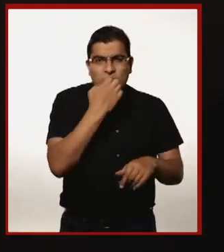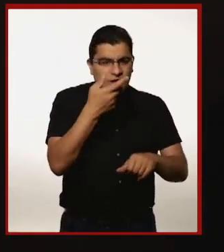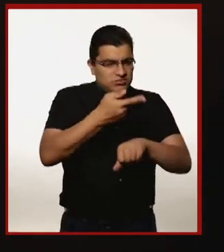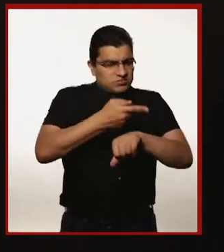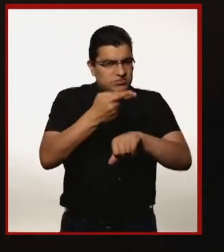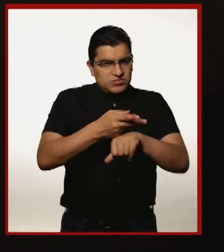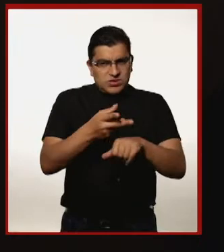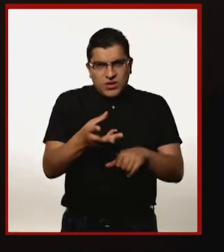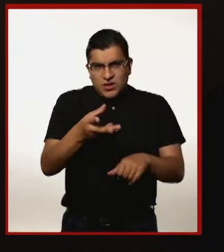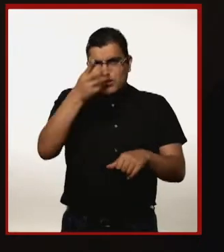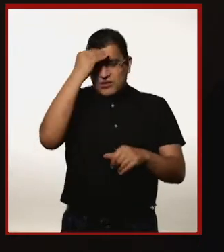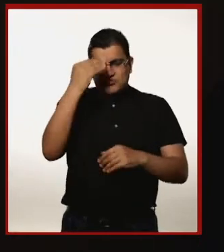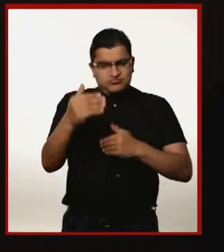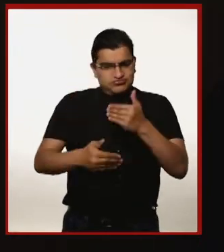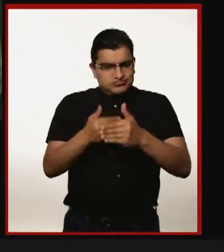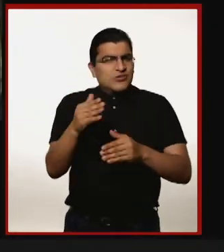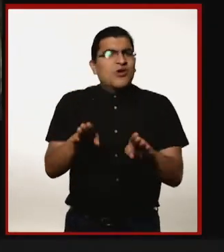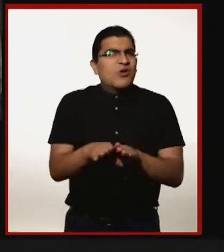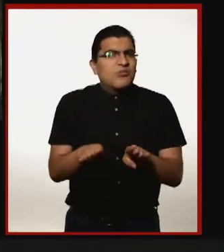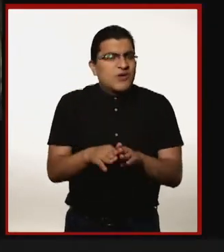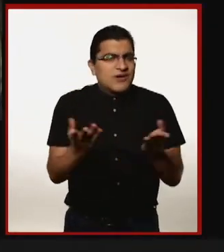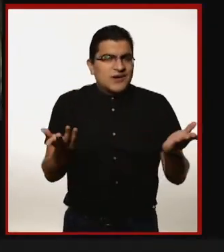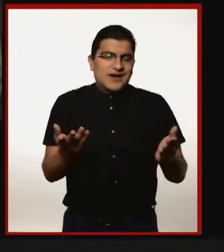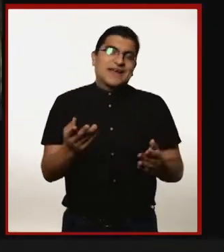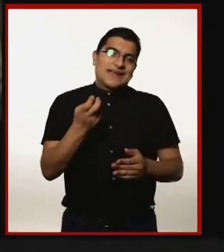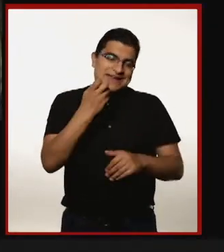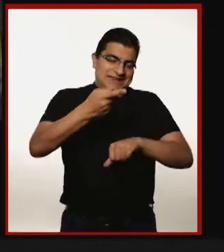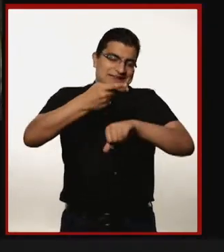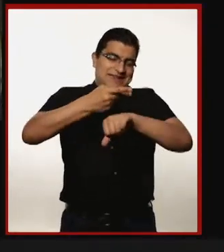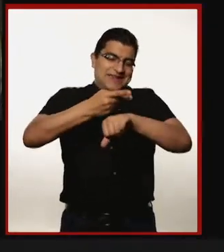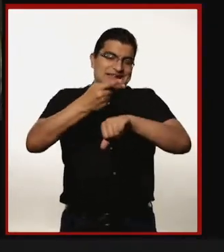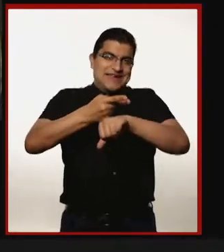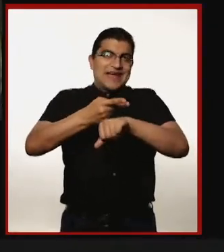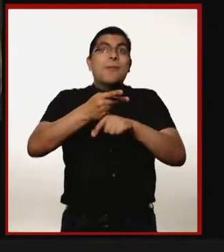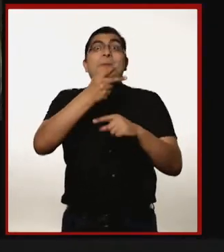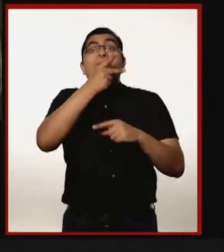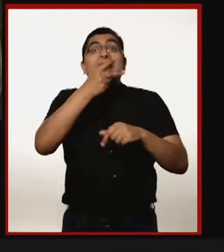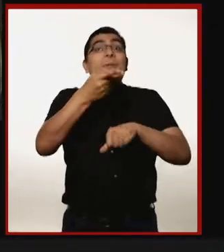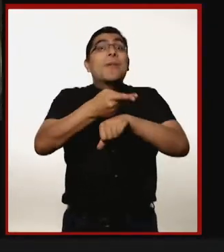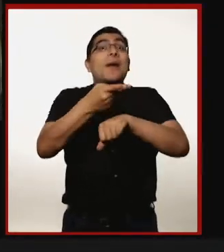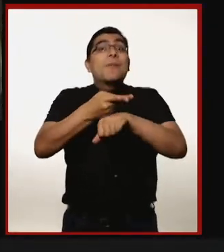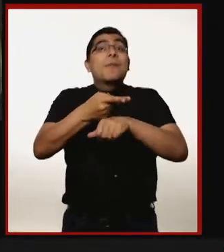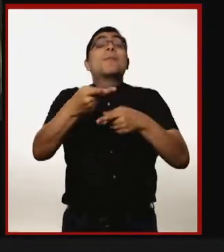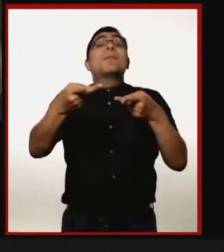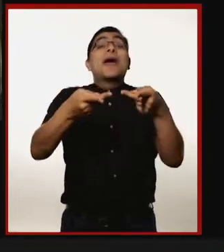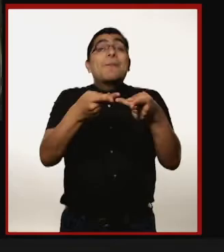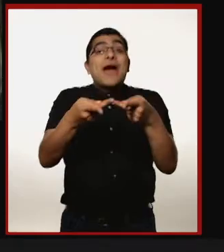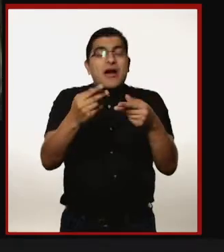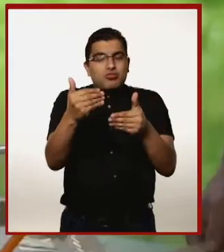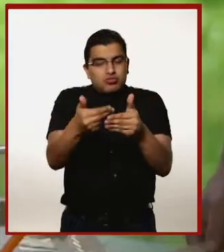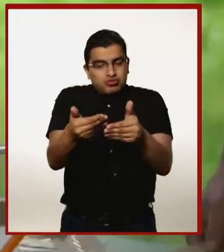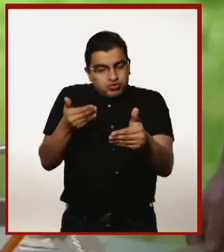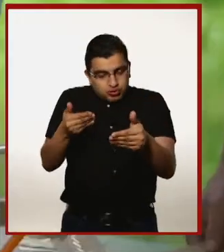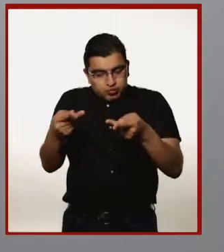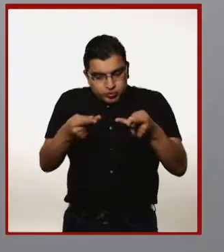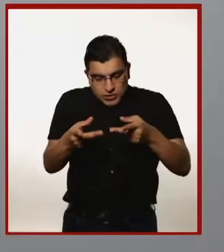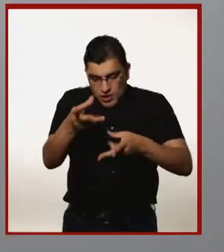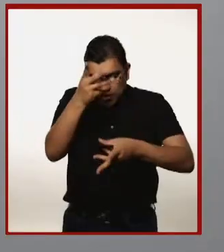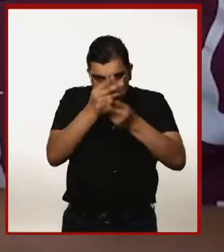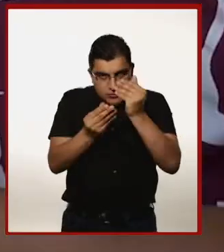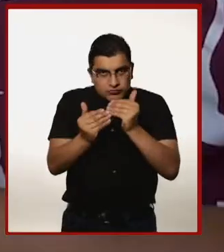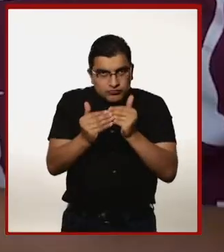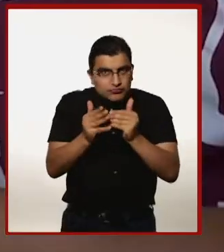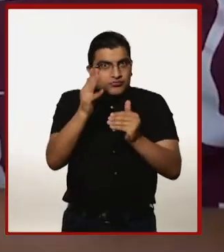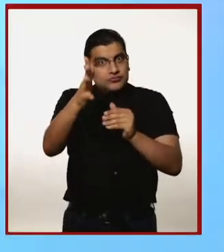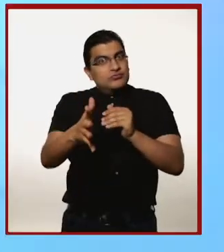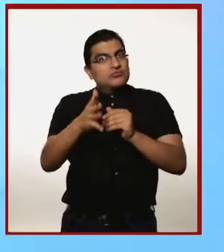que la escuela preparatoria es la formadora? Hay quien habla incluso en el propio término lleva el sentido, ¿no? Preparatoria, como te prepara, te